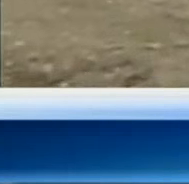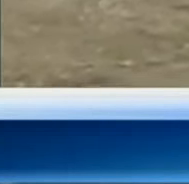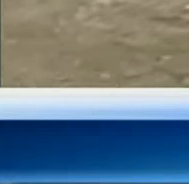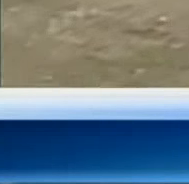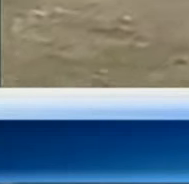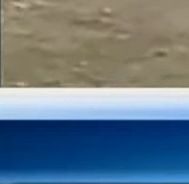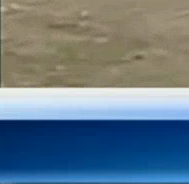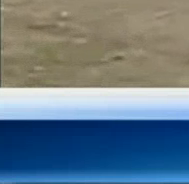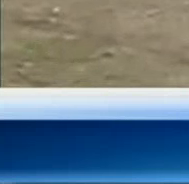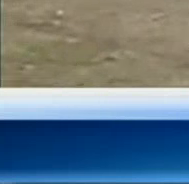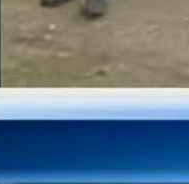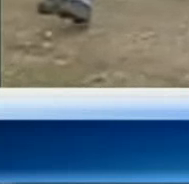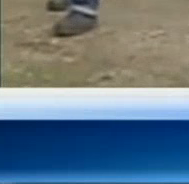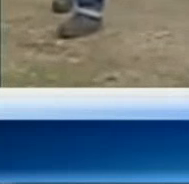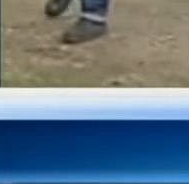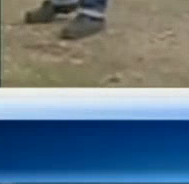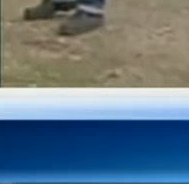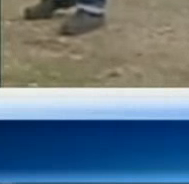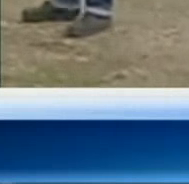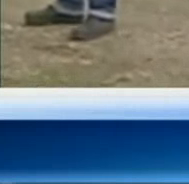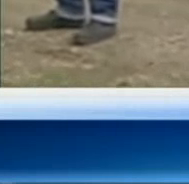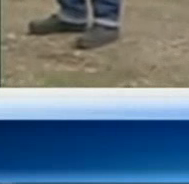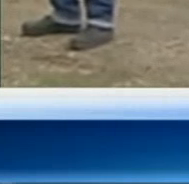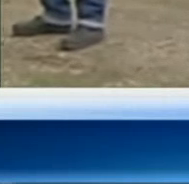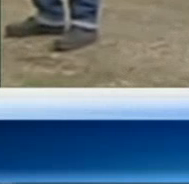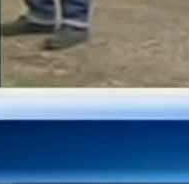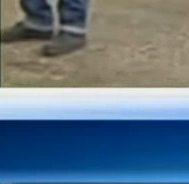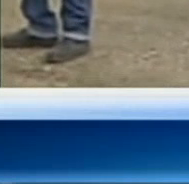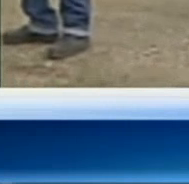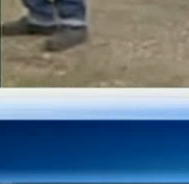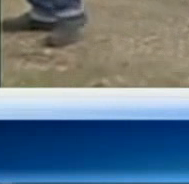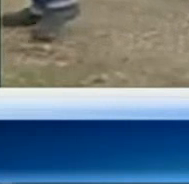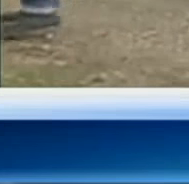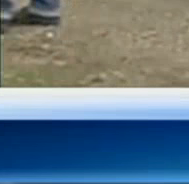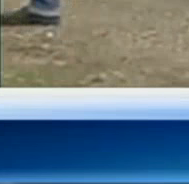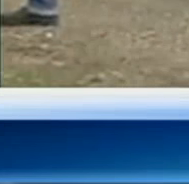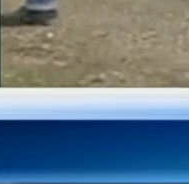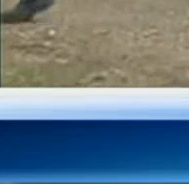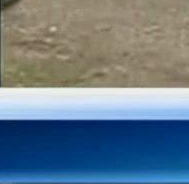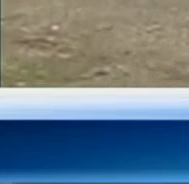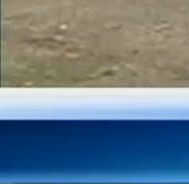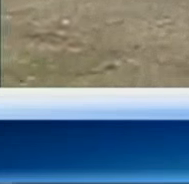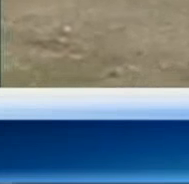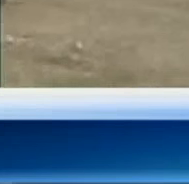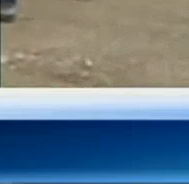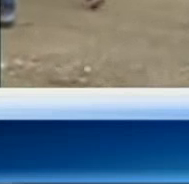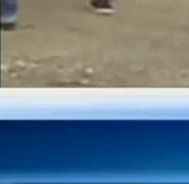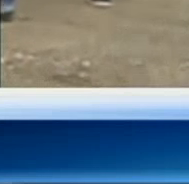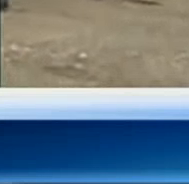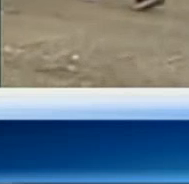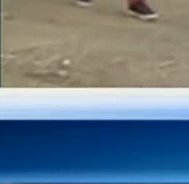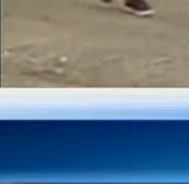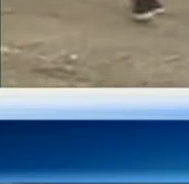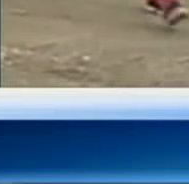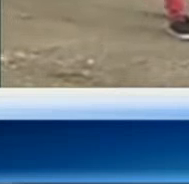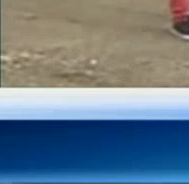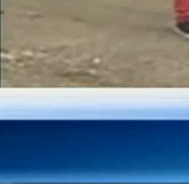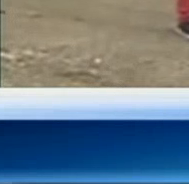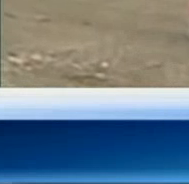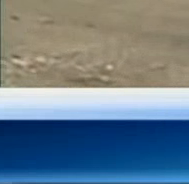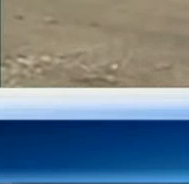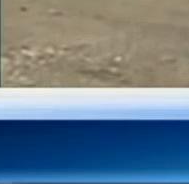limpieza de estos colectores, cajas centrales del alcantarillado sanitario. Digo limpieza y recalco